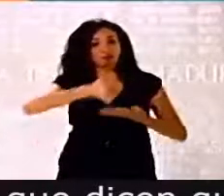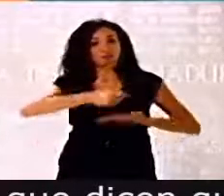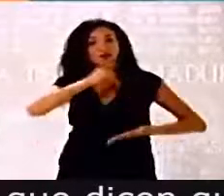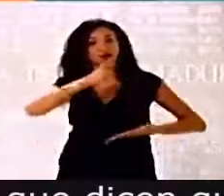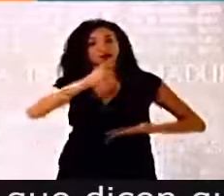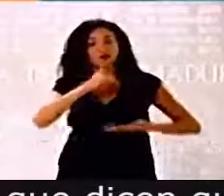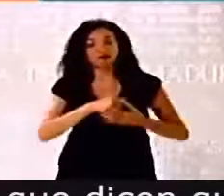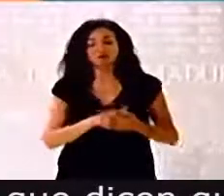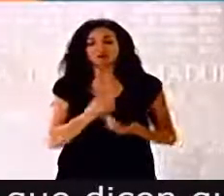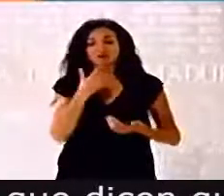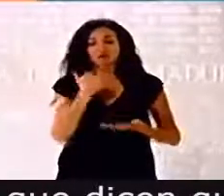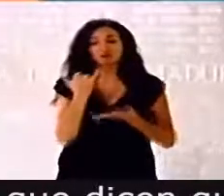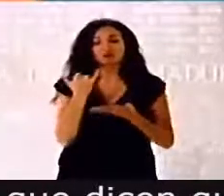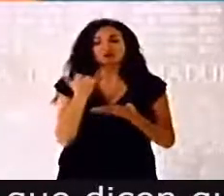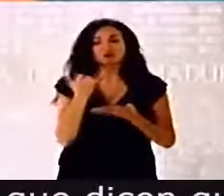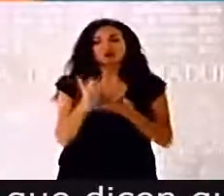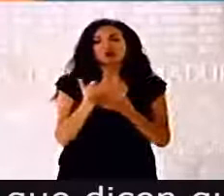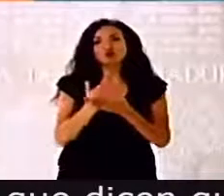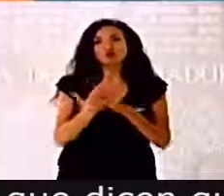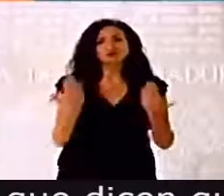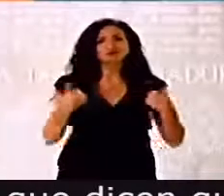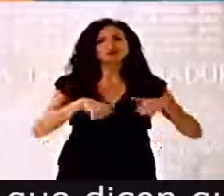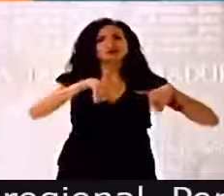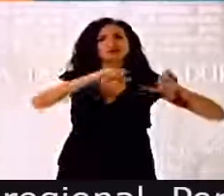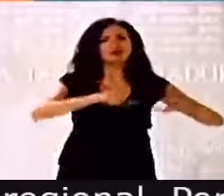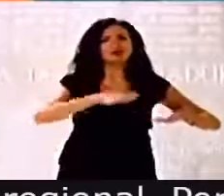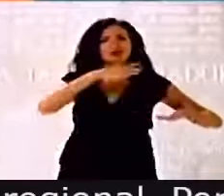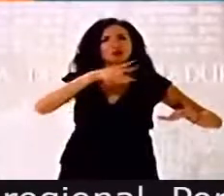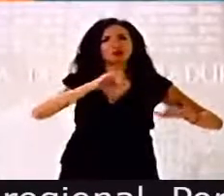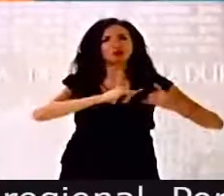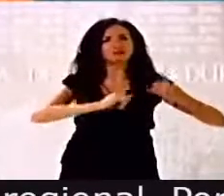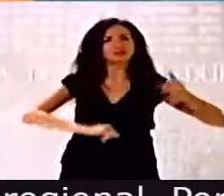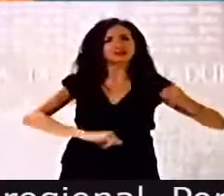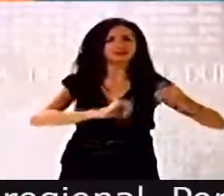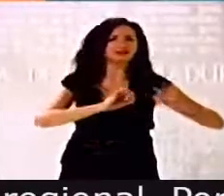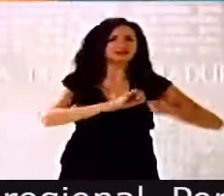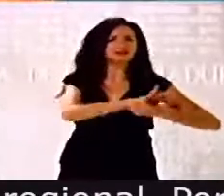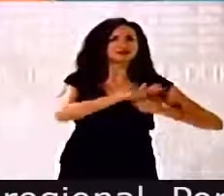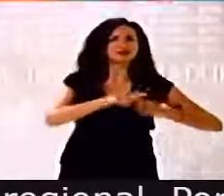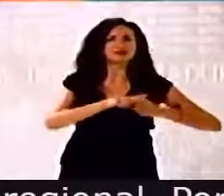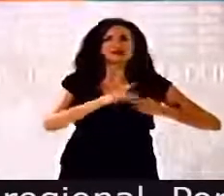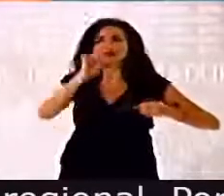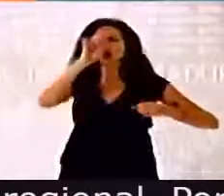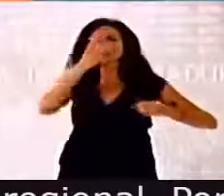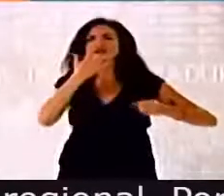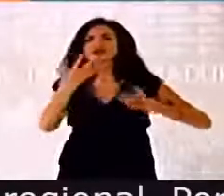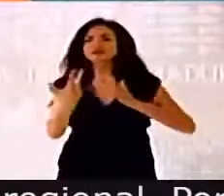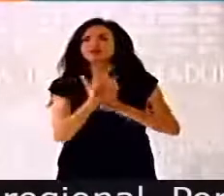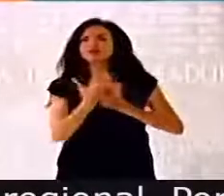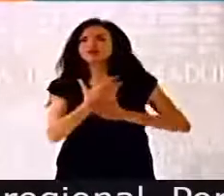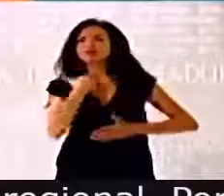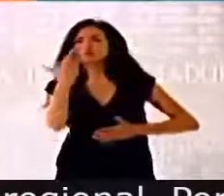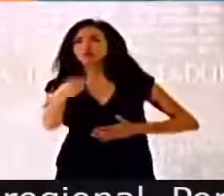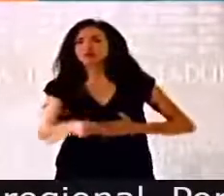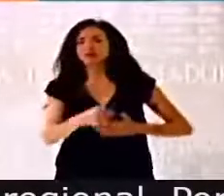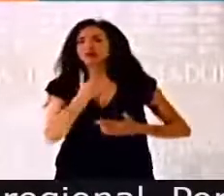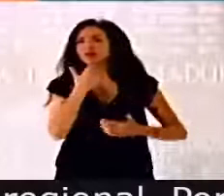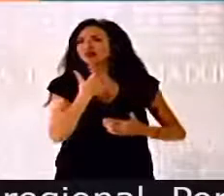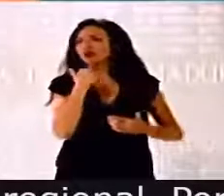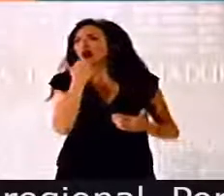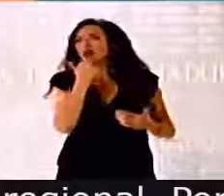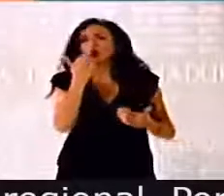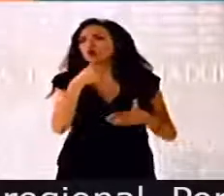las pruebas que habían sido paralizadas por la situación de crisis sanitaria y demás. No sé si ahí nos podrían concretar algo más,